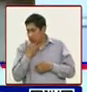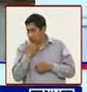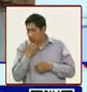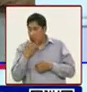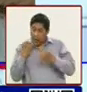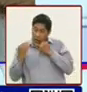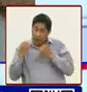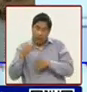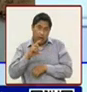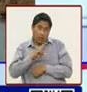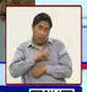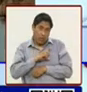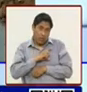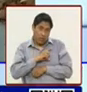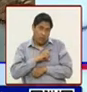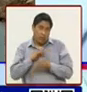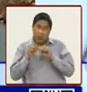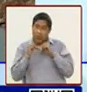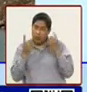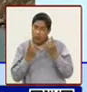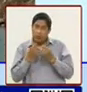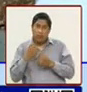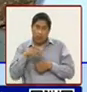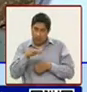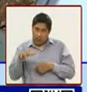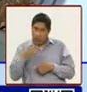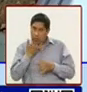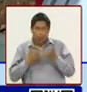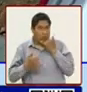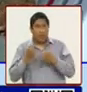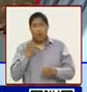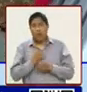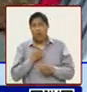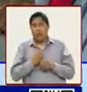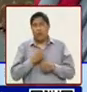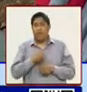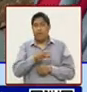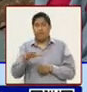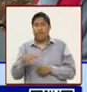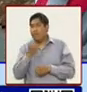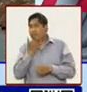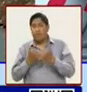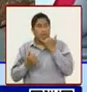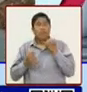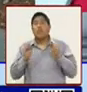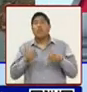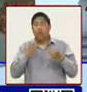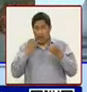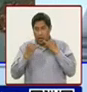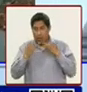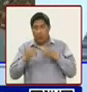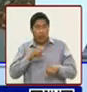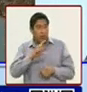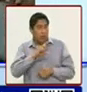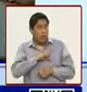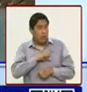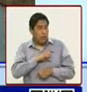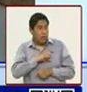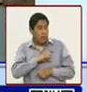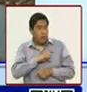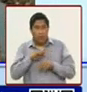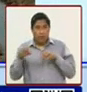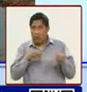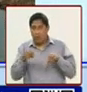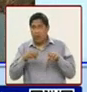informar a la policía, los concejales que estaban presentes todavía trabajando allá en el municipio, han podido informar a la policía se han